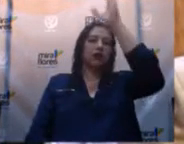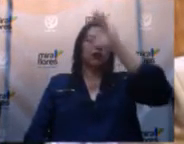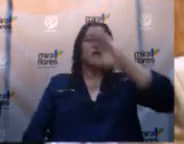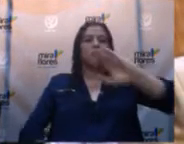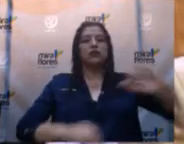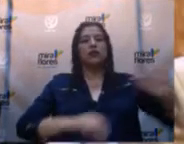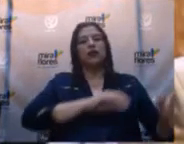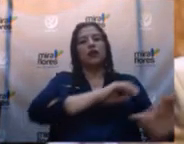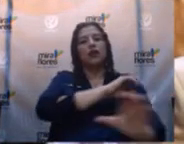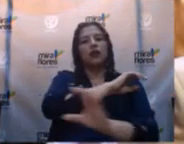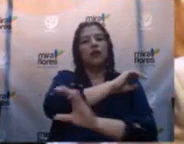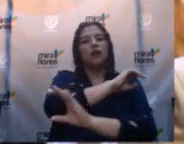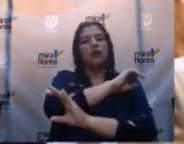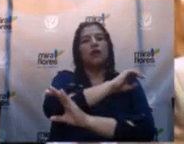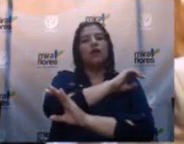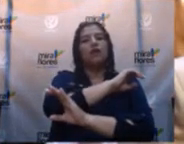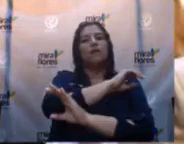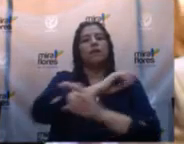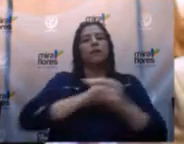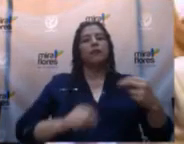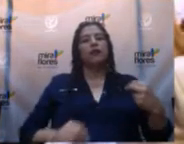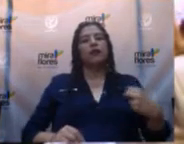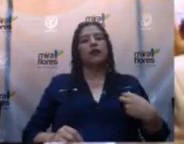que rendimos al Dios de Jacob.